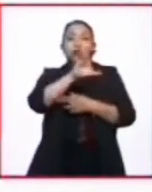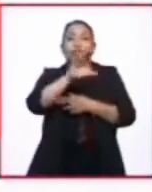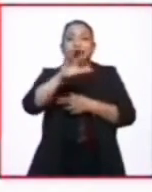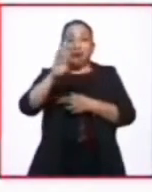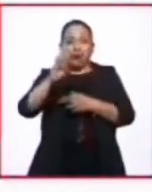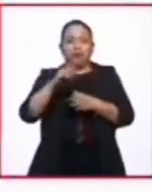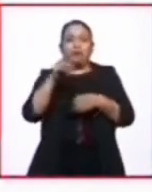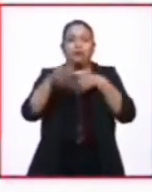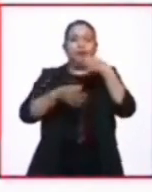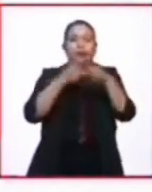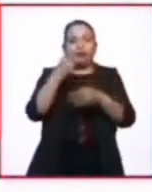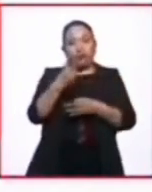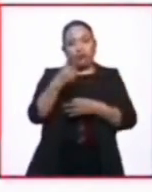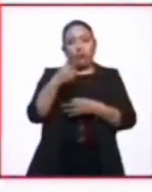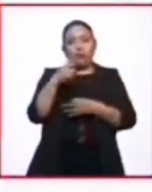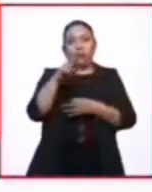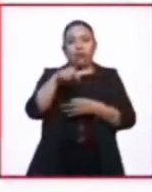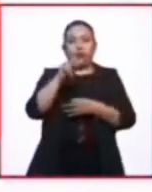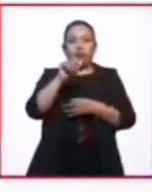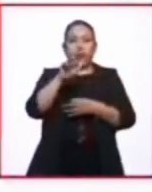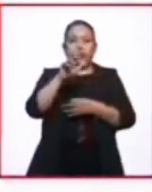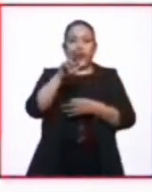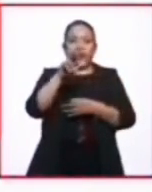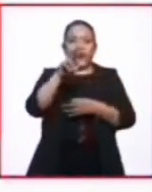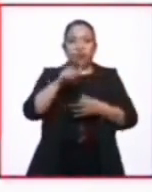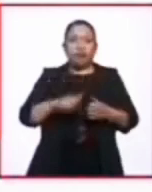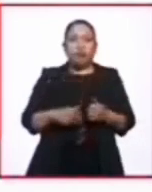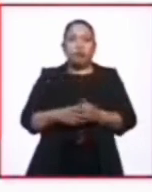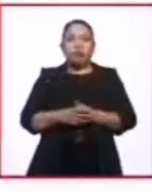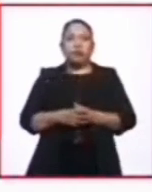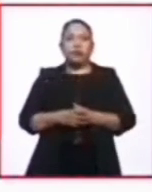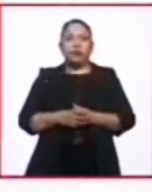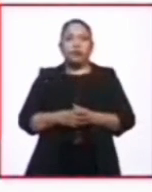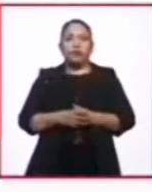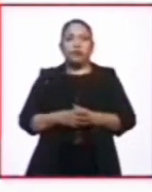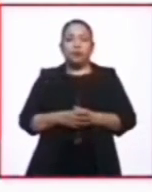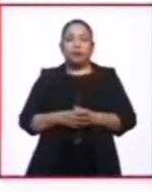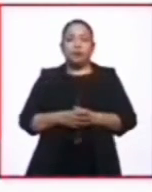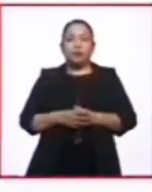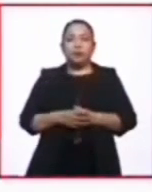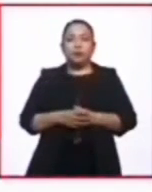Bosque. Noticias 22, Karen Rivera.